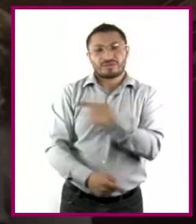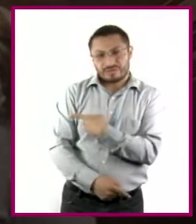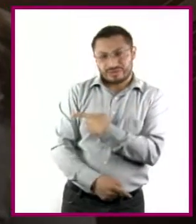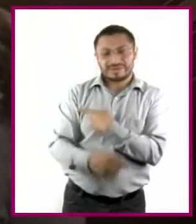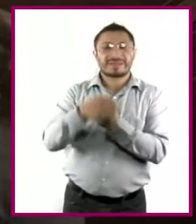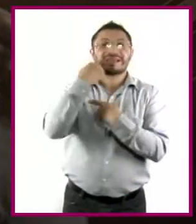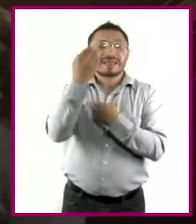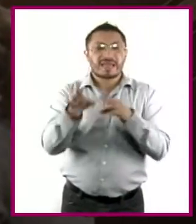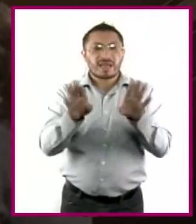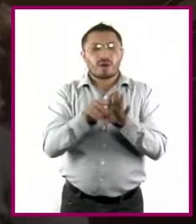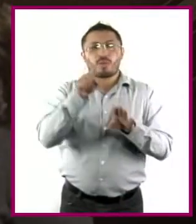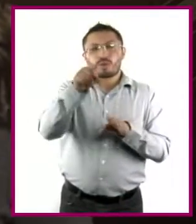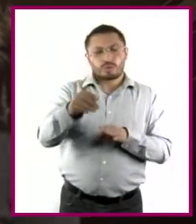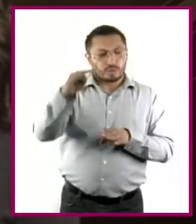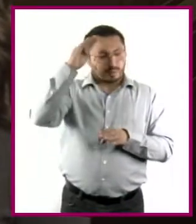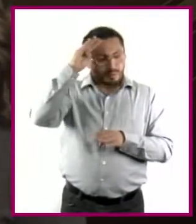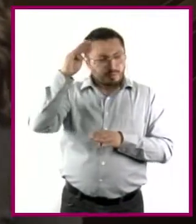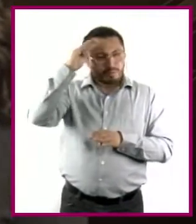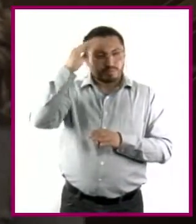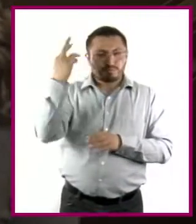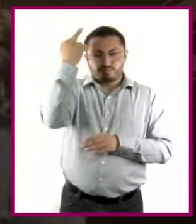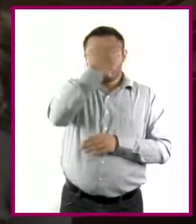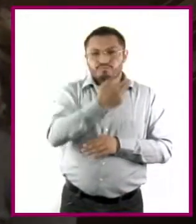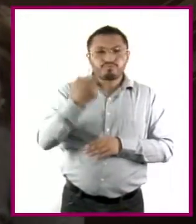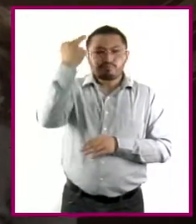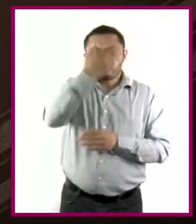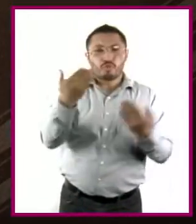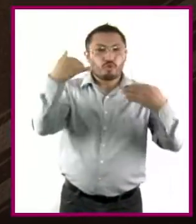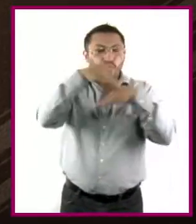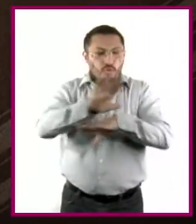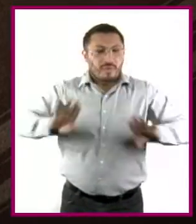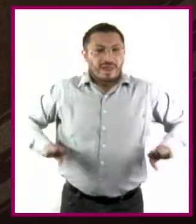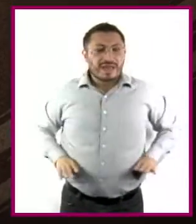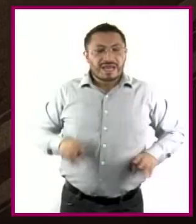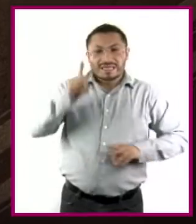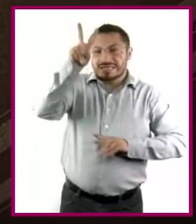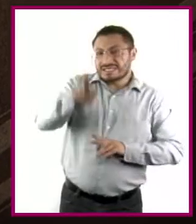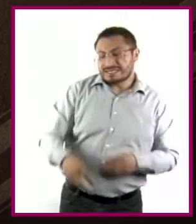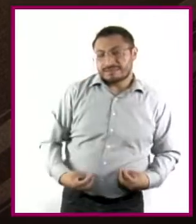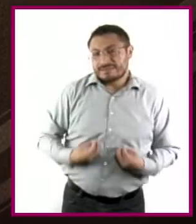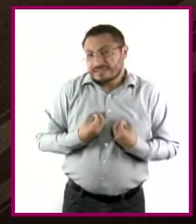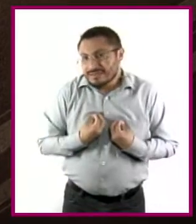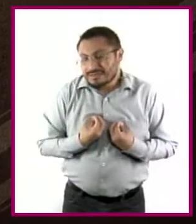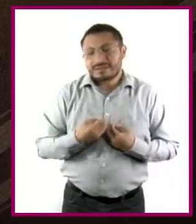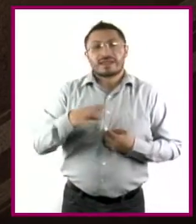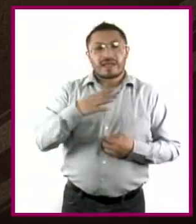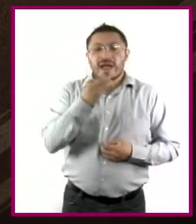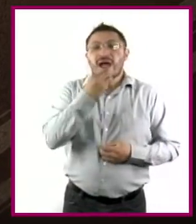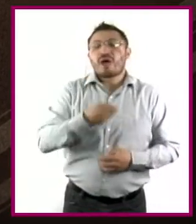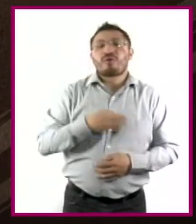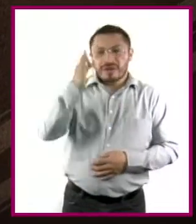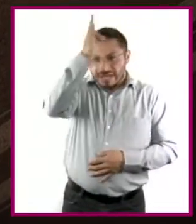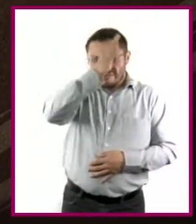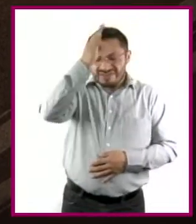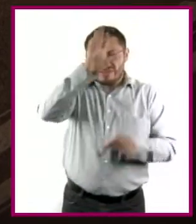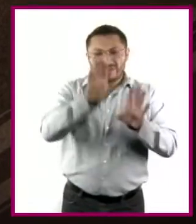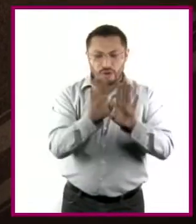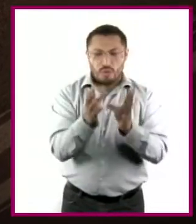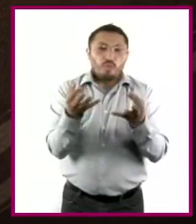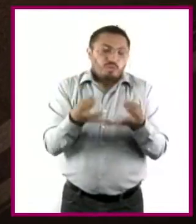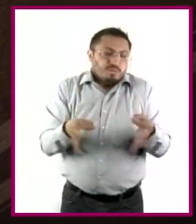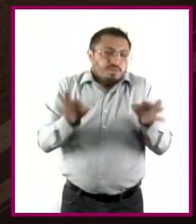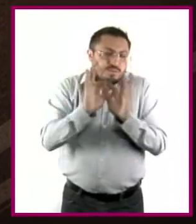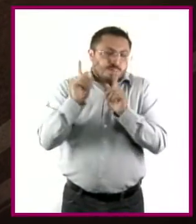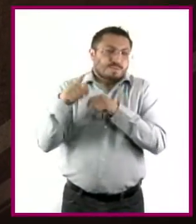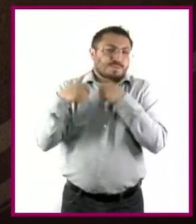y críticamente respecto a diversos aspectos de nuestra realidad. Aunque la filosofía es una riquísima tradición de pensadores y corrientes,